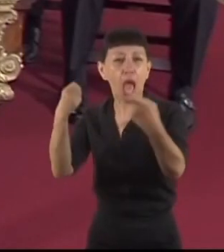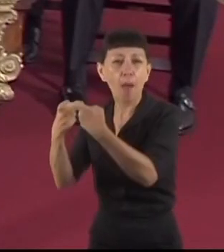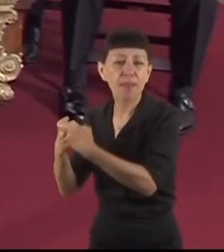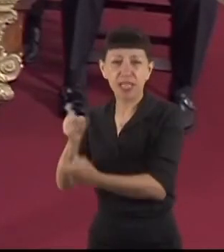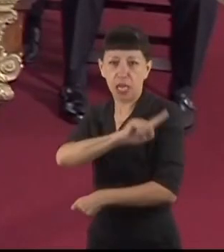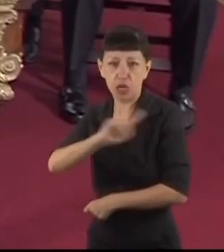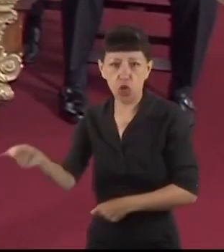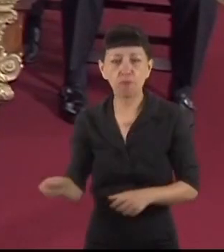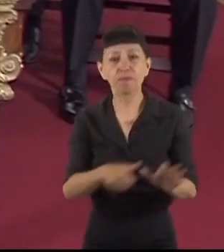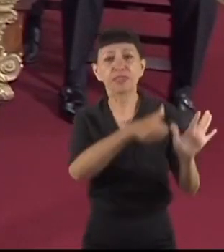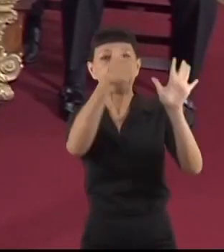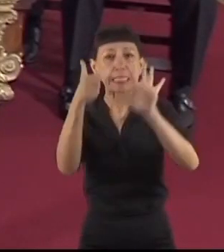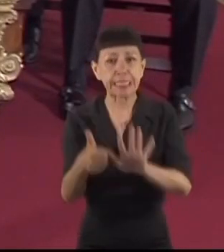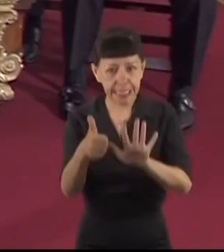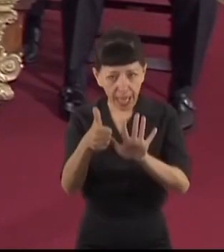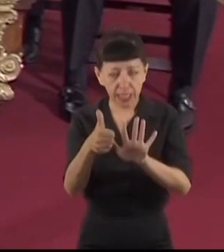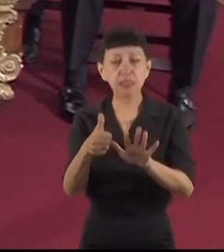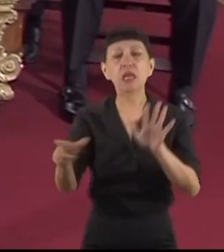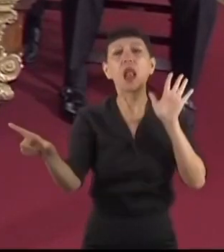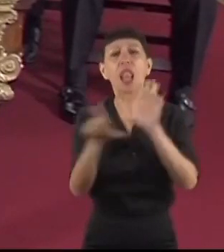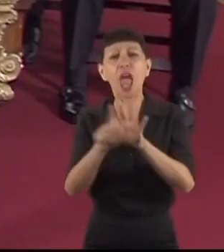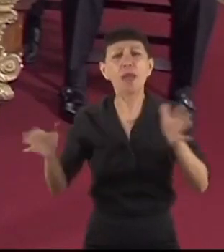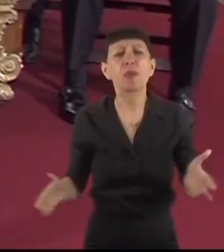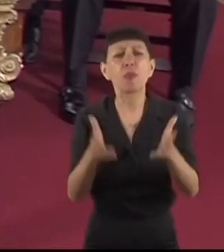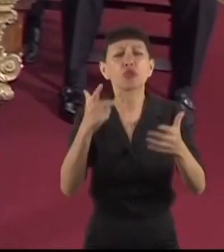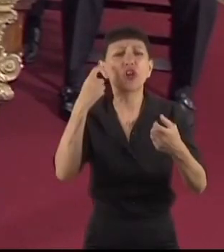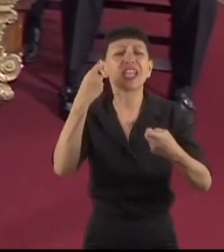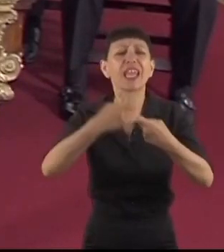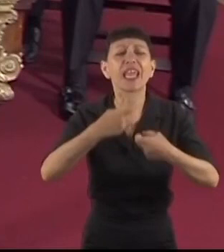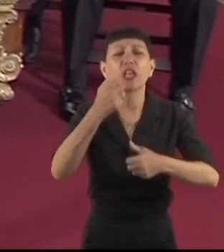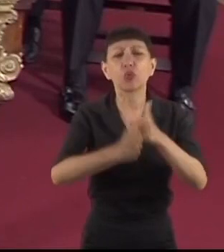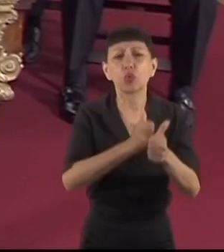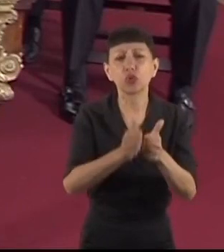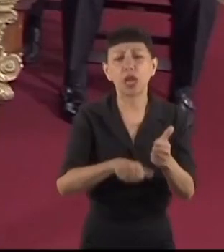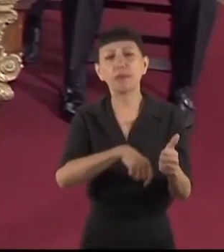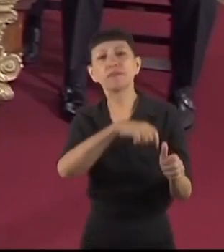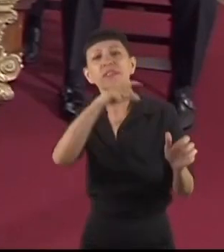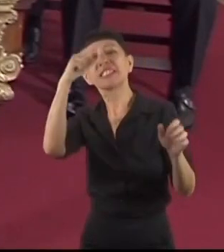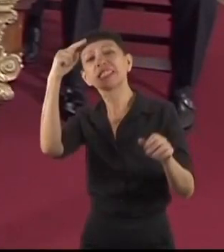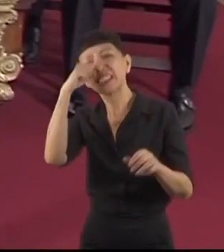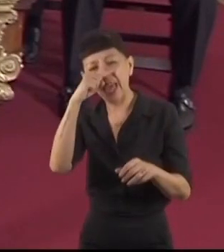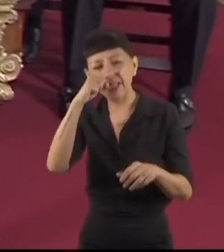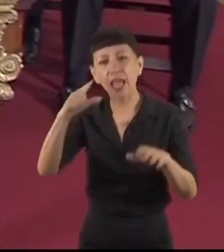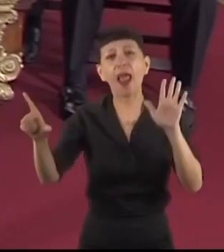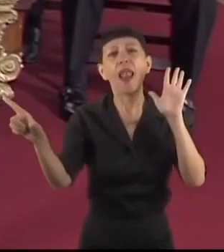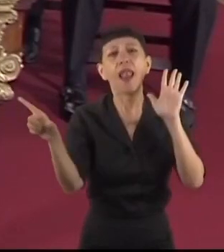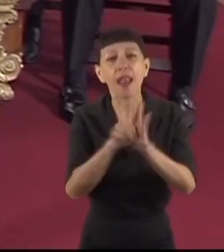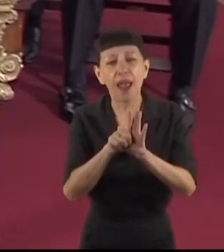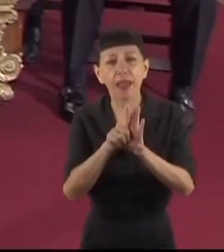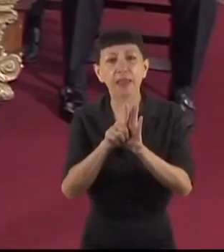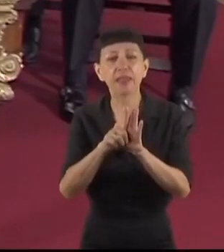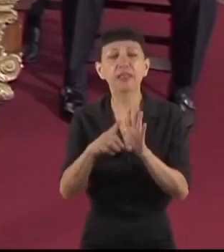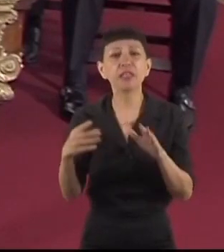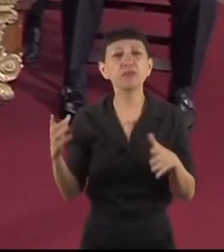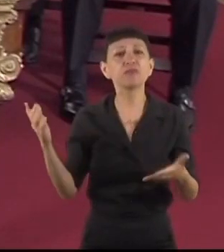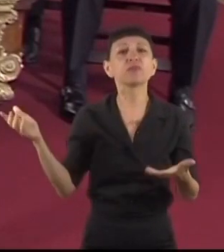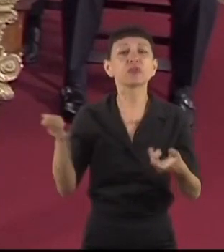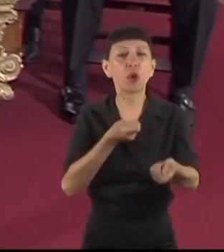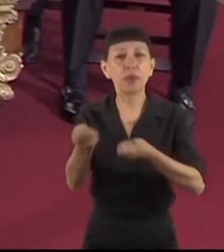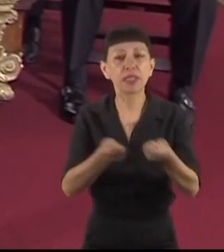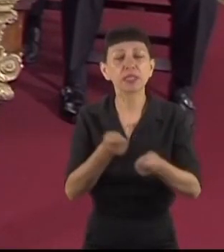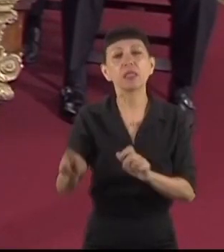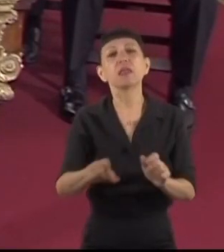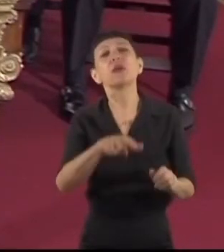derogación de la ley de promoción Industrial siete derogación de la ley de promoción comercial ocho